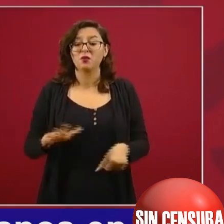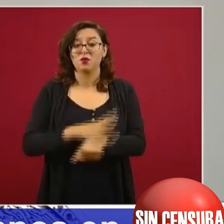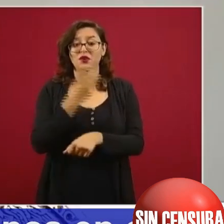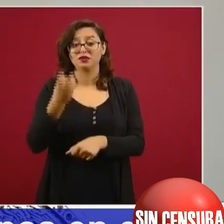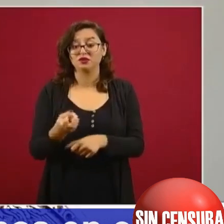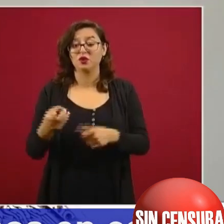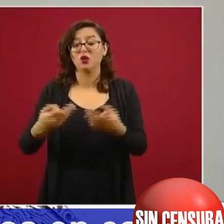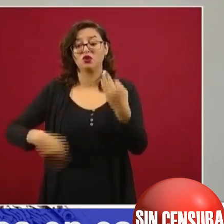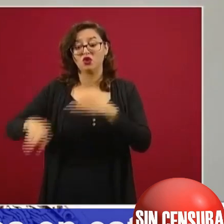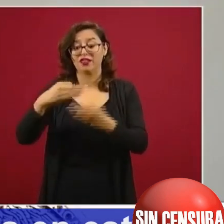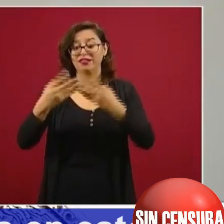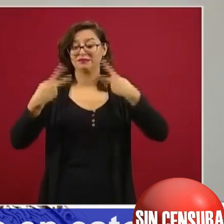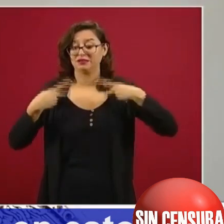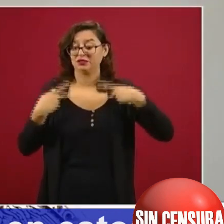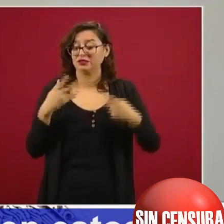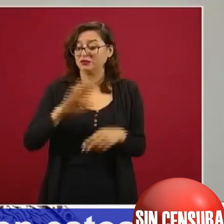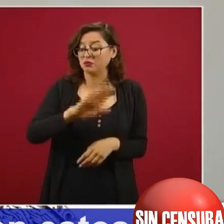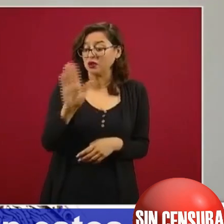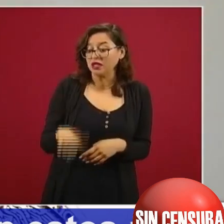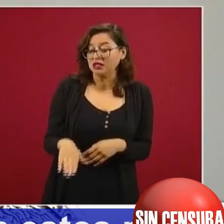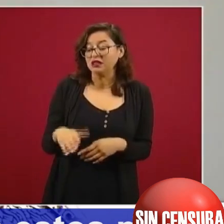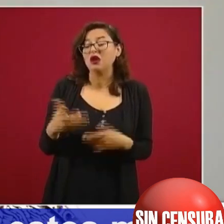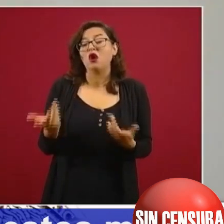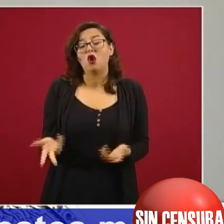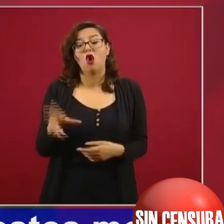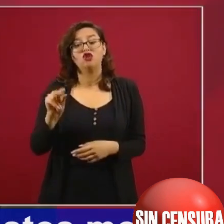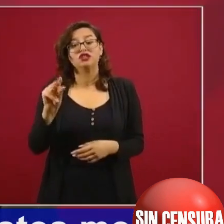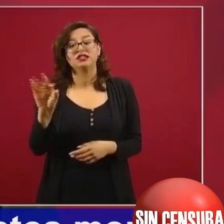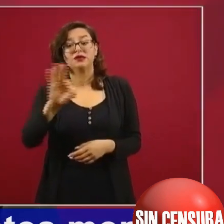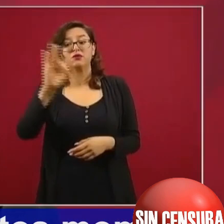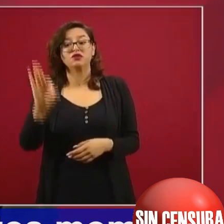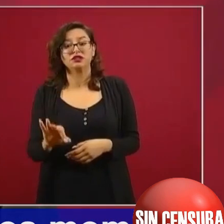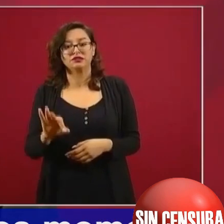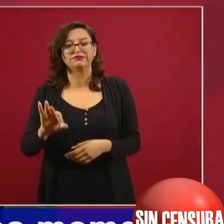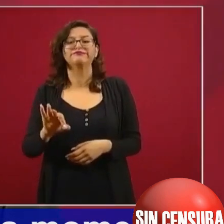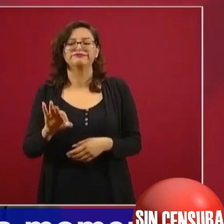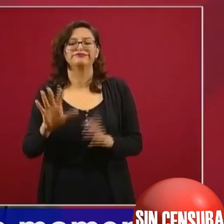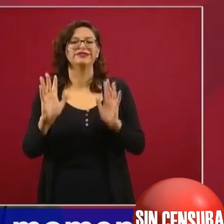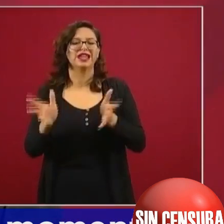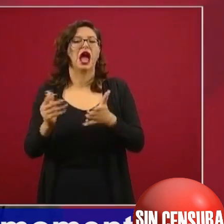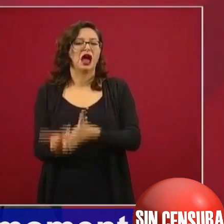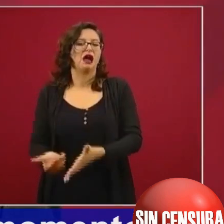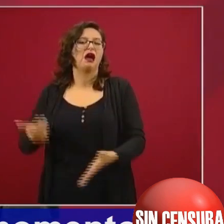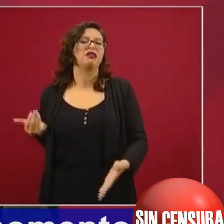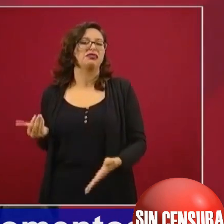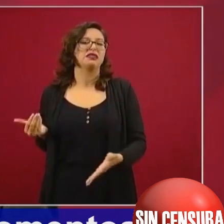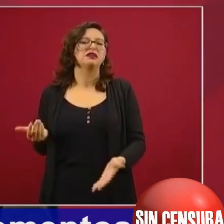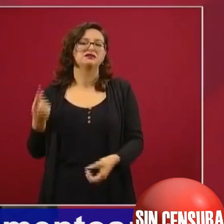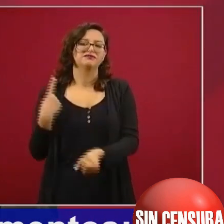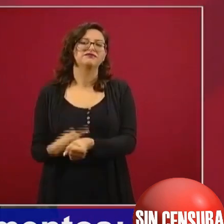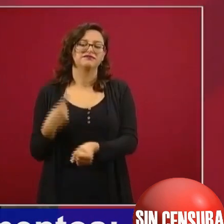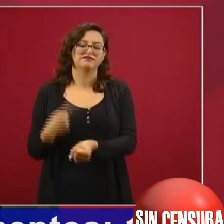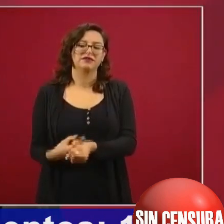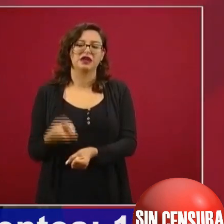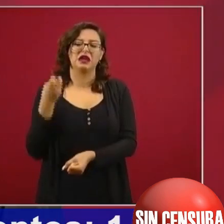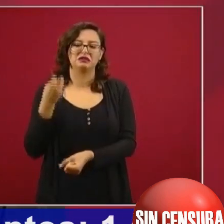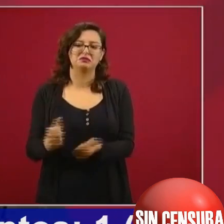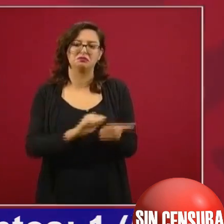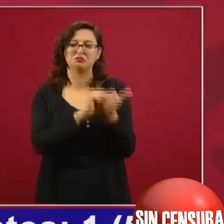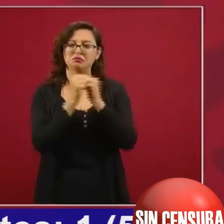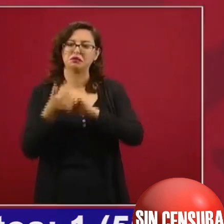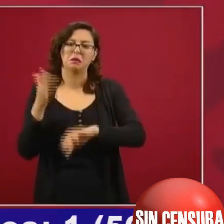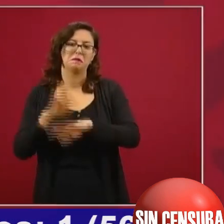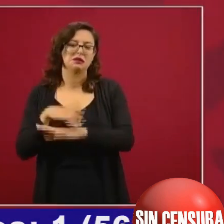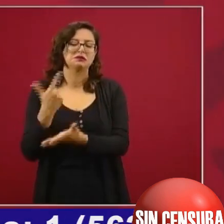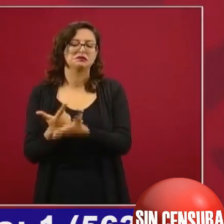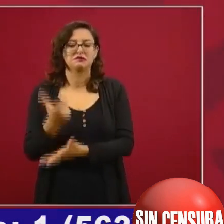han fallecido por COVID tenían estas condiciones de enfermedad que les hicieron susceptibles a fallecer,